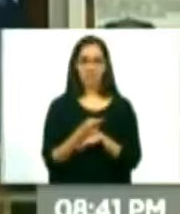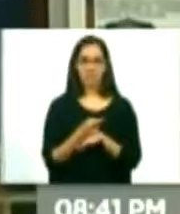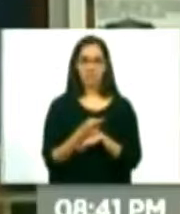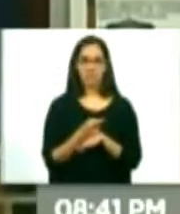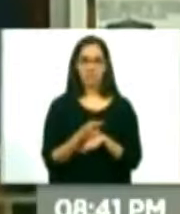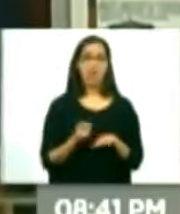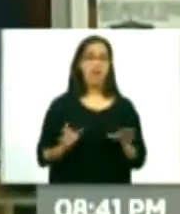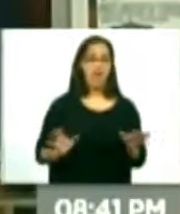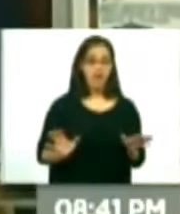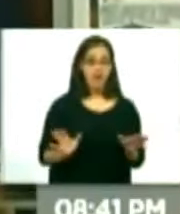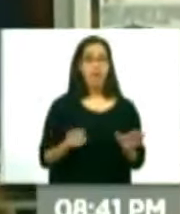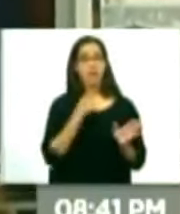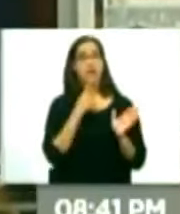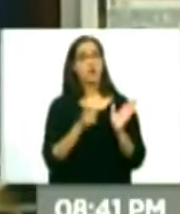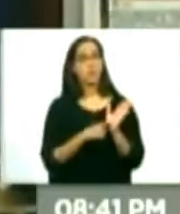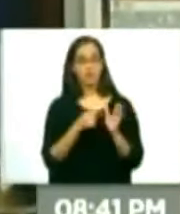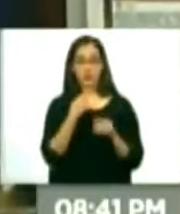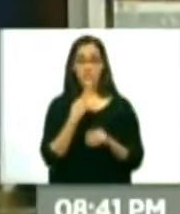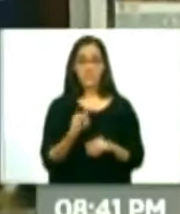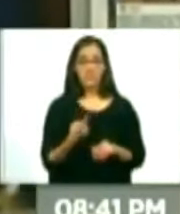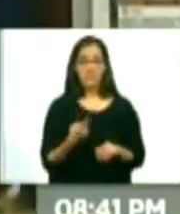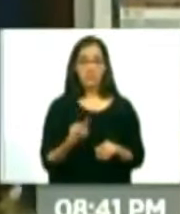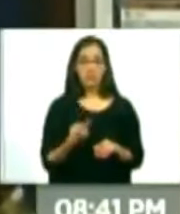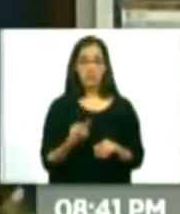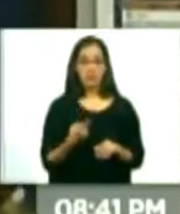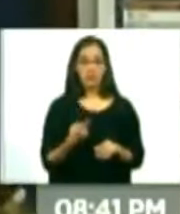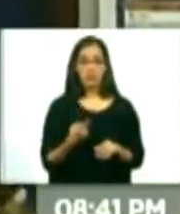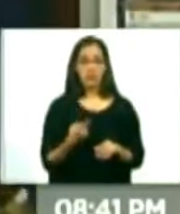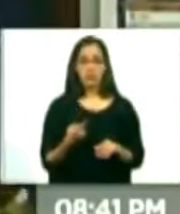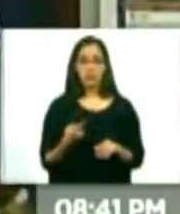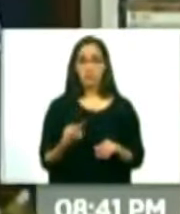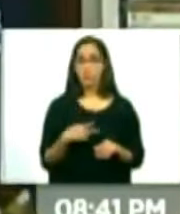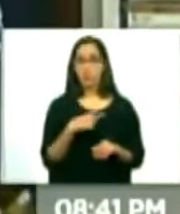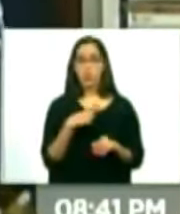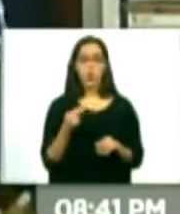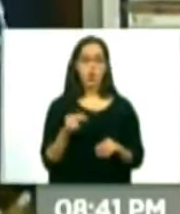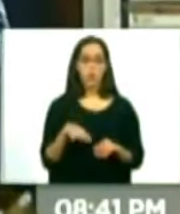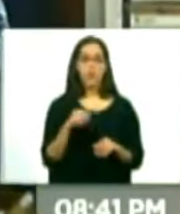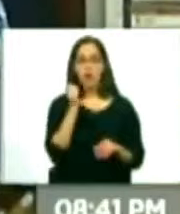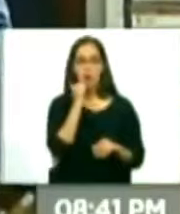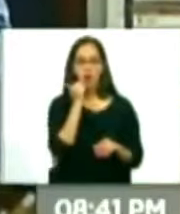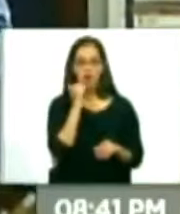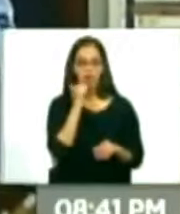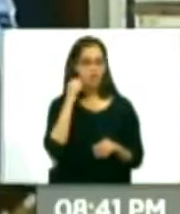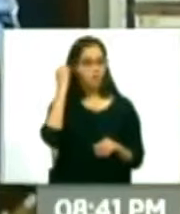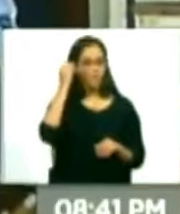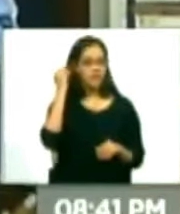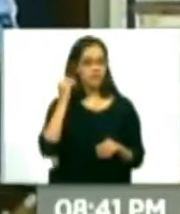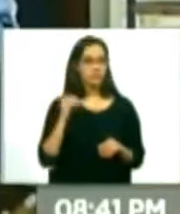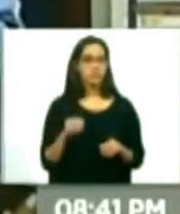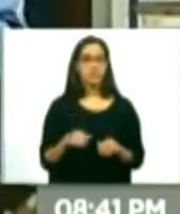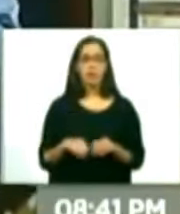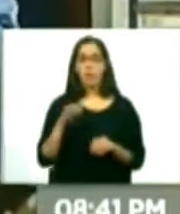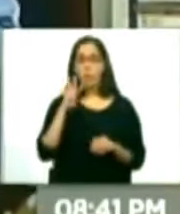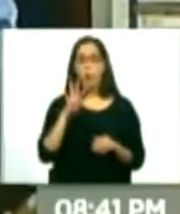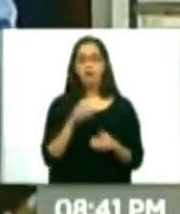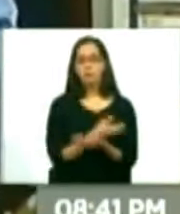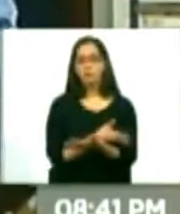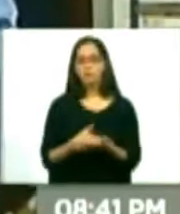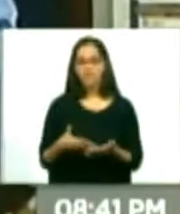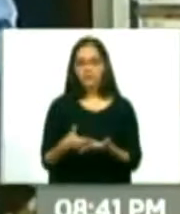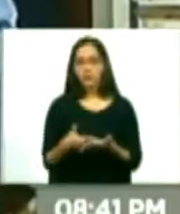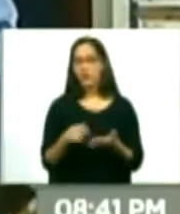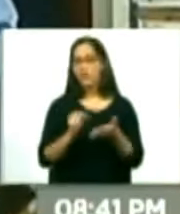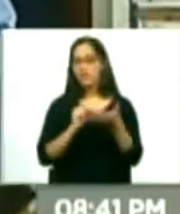Ah, hay que cumplir lo que dice. No es como aquellos vagabundos, ¿se acuerdan? Que llevaron supuestamente 4 millones de firmas en unas